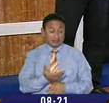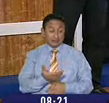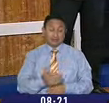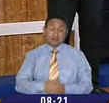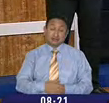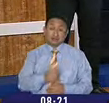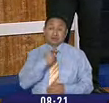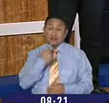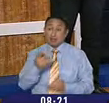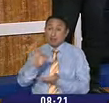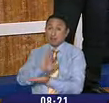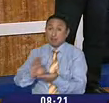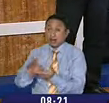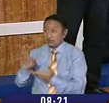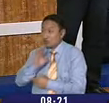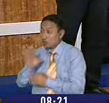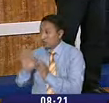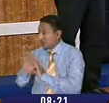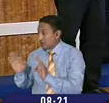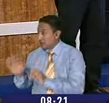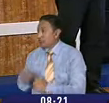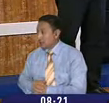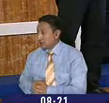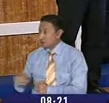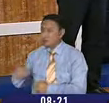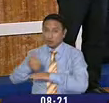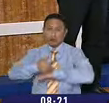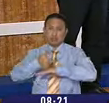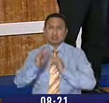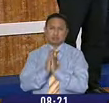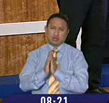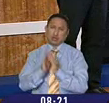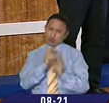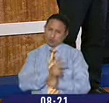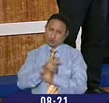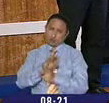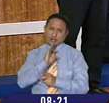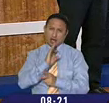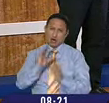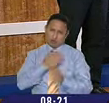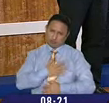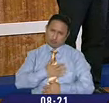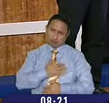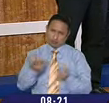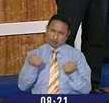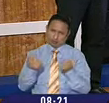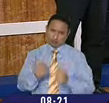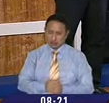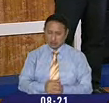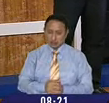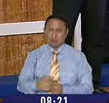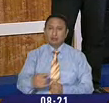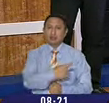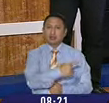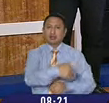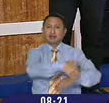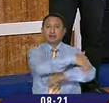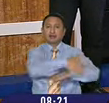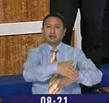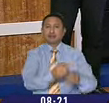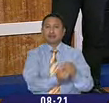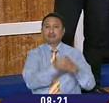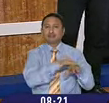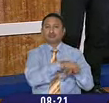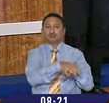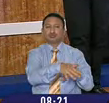te decía, hay barrios que se quedan sin agua, la autoridad pide que tengamos control en el gasto de agua, sin embargo, tampoco